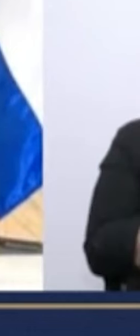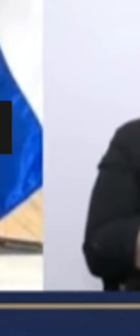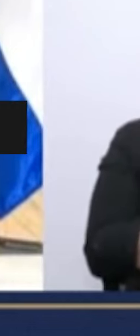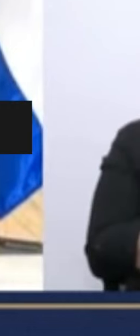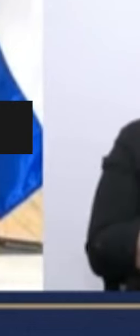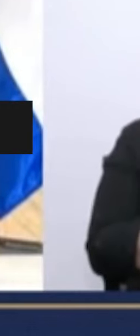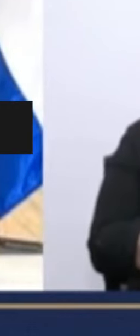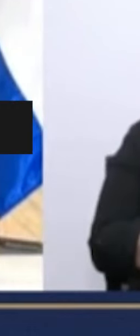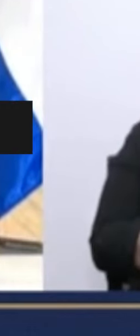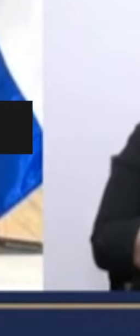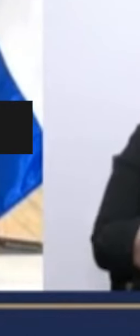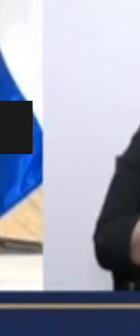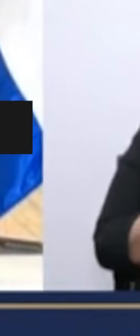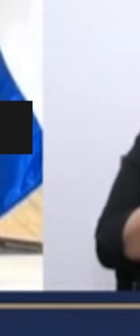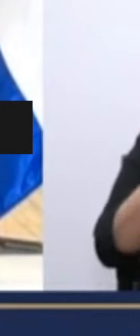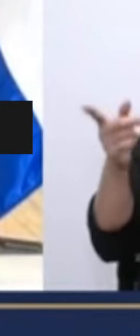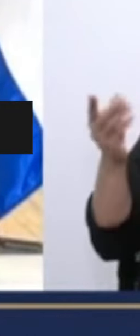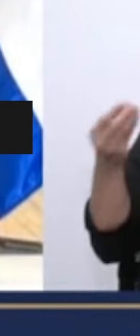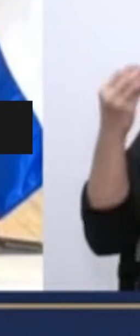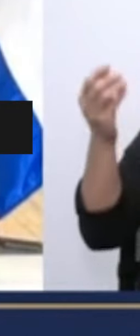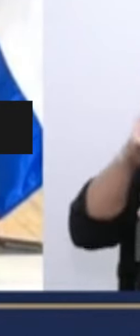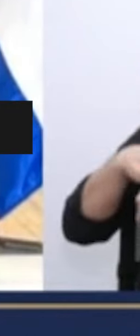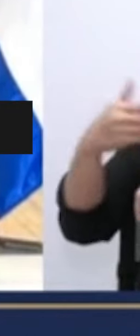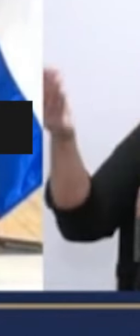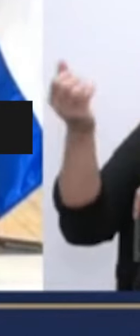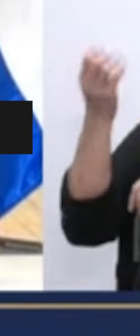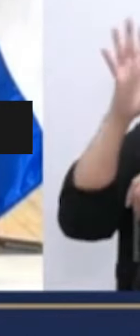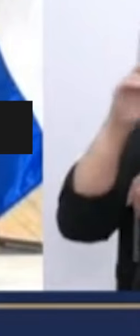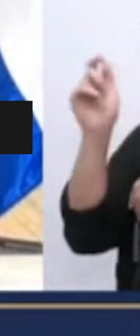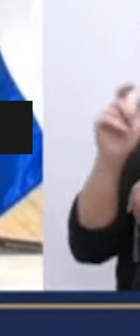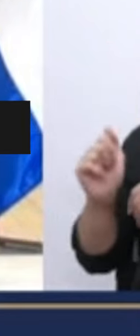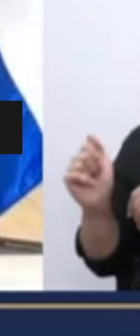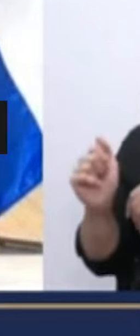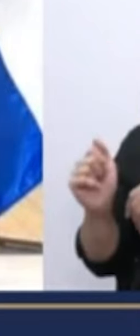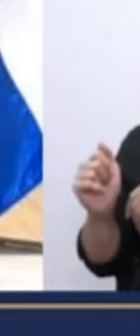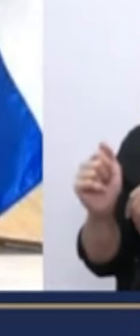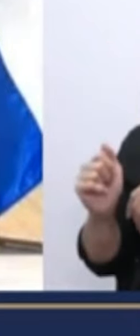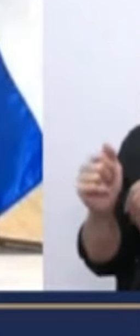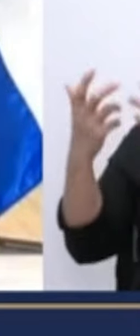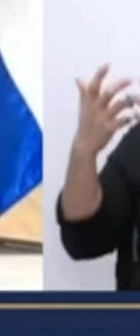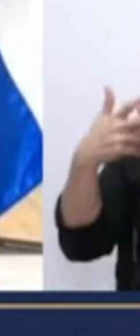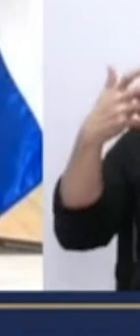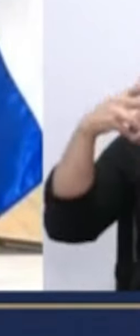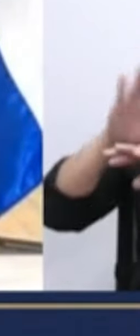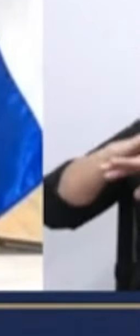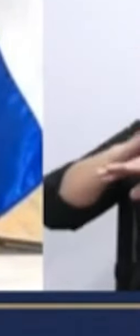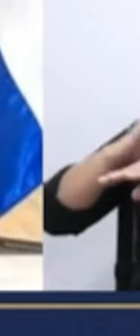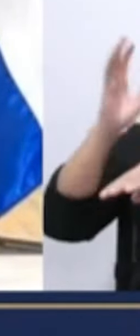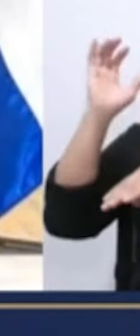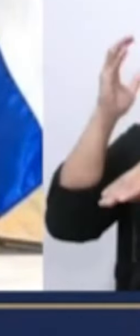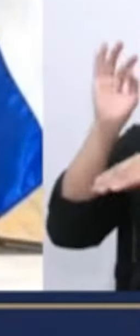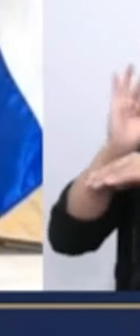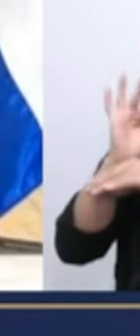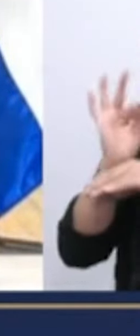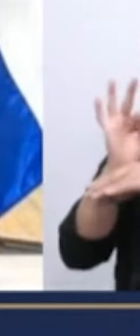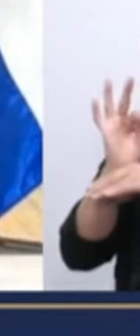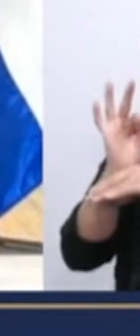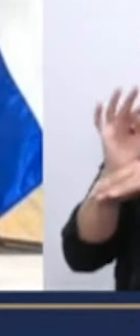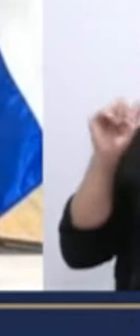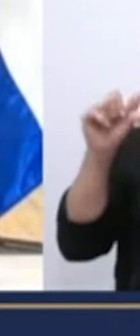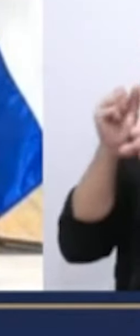da tiempo 15 meses? Sí. A los concesionarios de las frecuencias de seguir operando